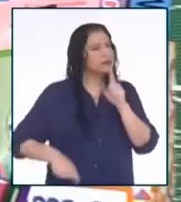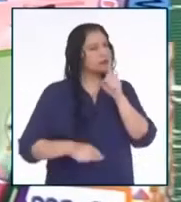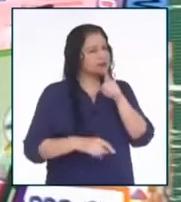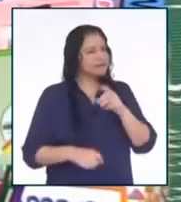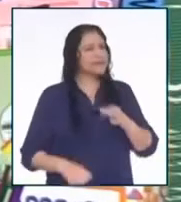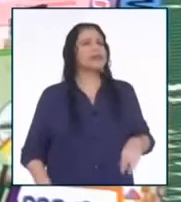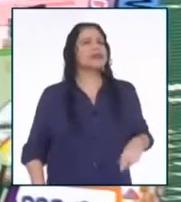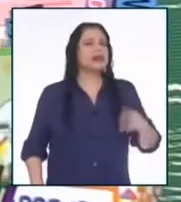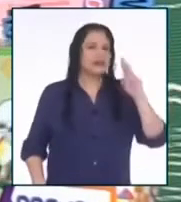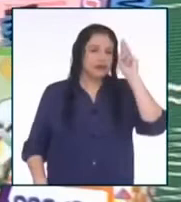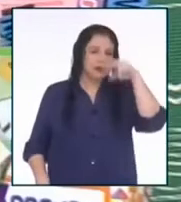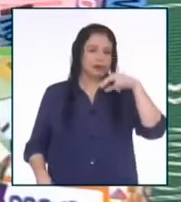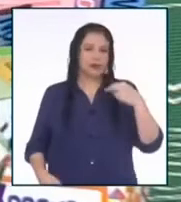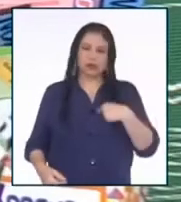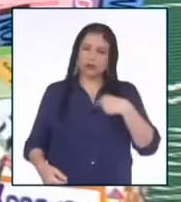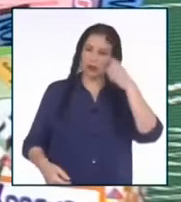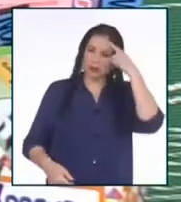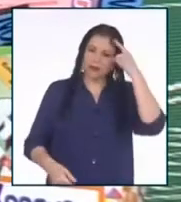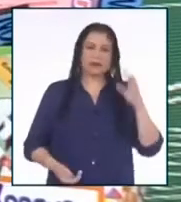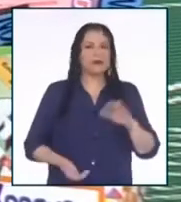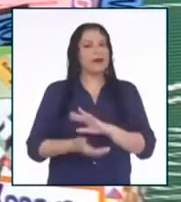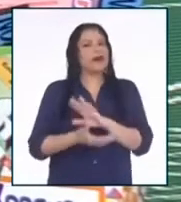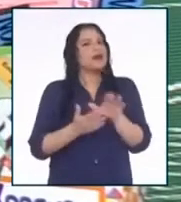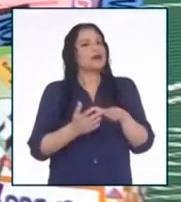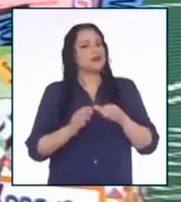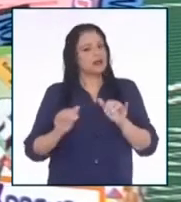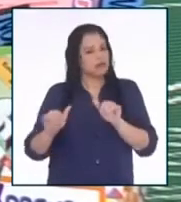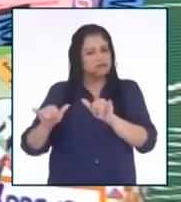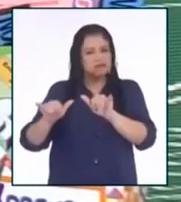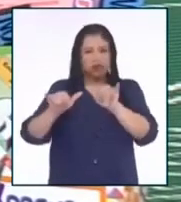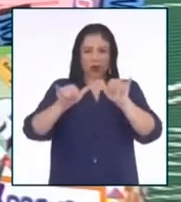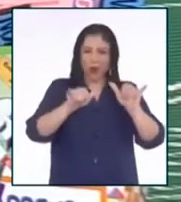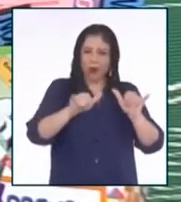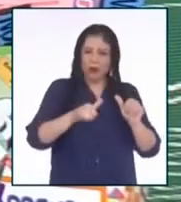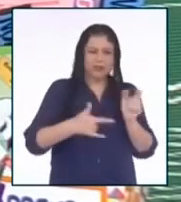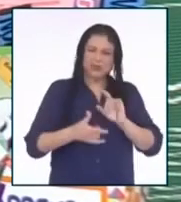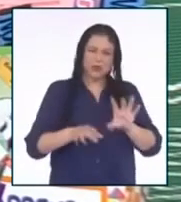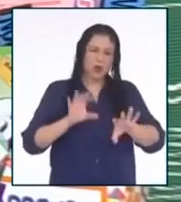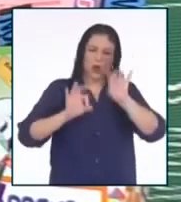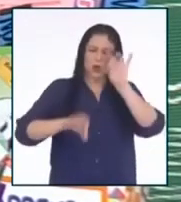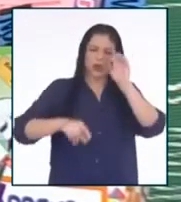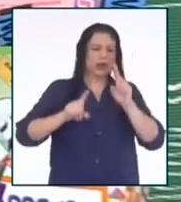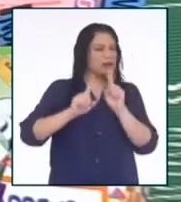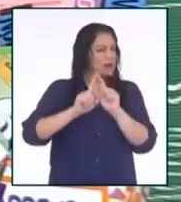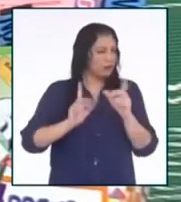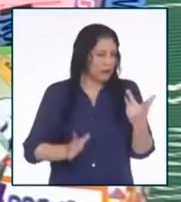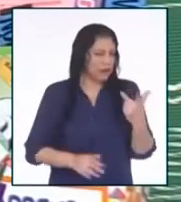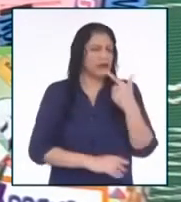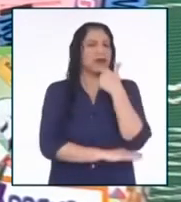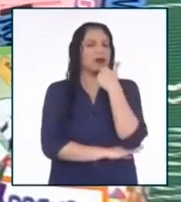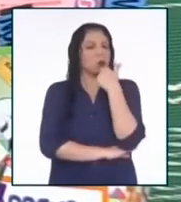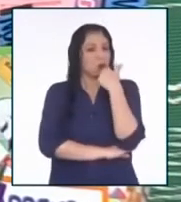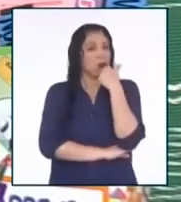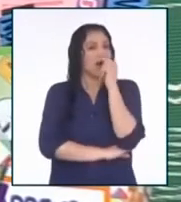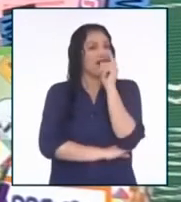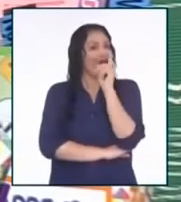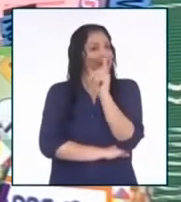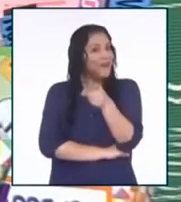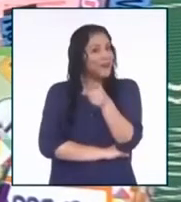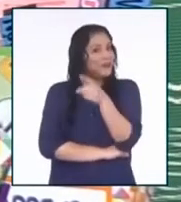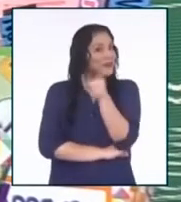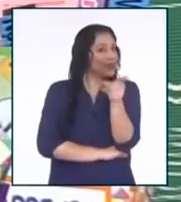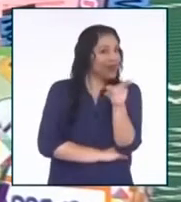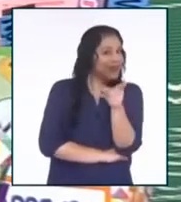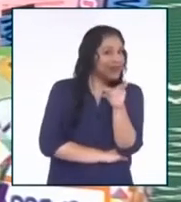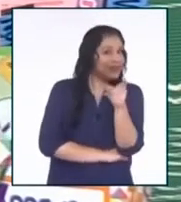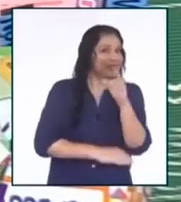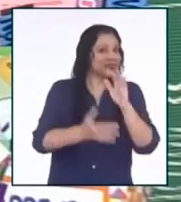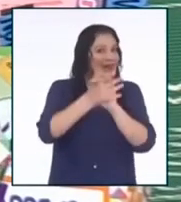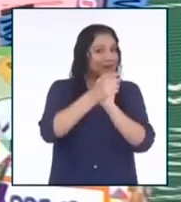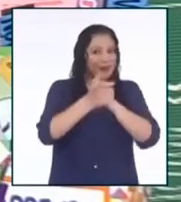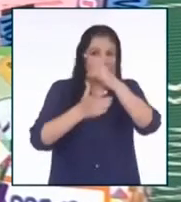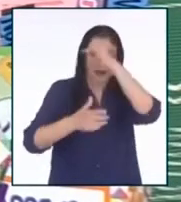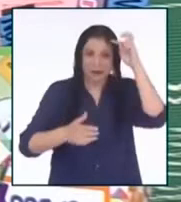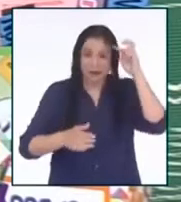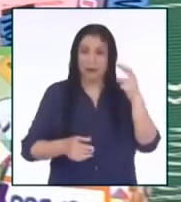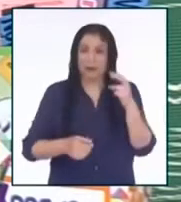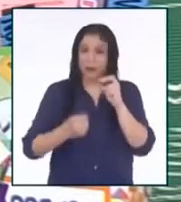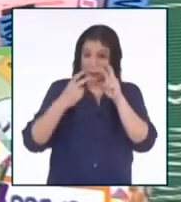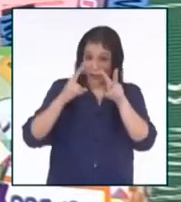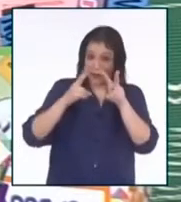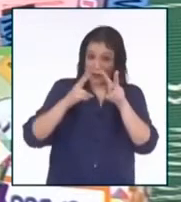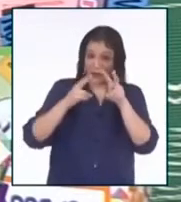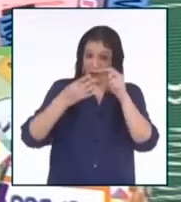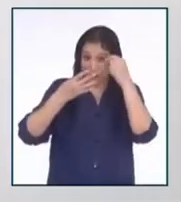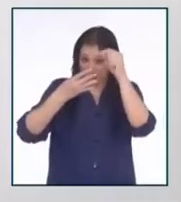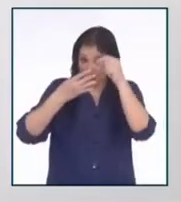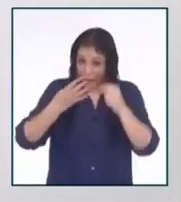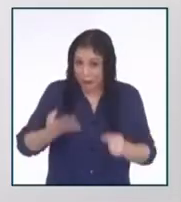profesora. Y yo que pensaba que todos eran casi iguales y no encontraba mucha diferencia. ¿Y ustedes, amigas y amigos de la promo 2020, se dieron cuenta de